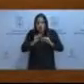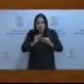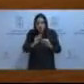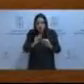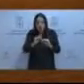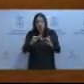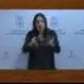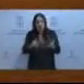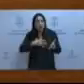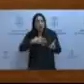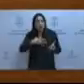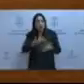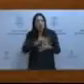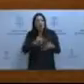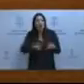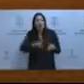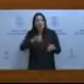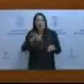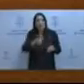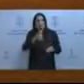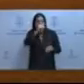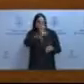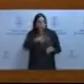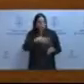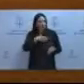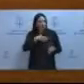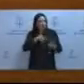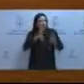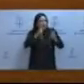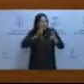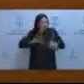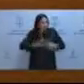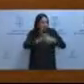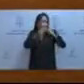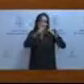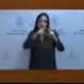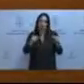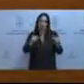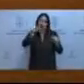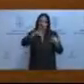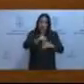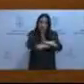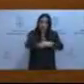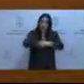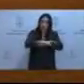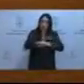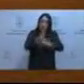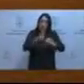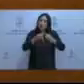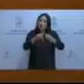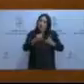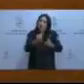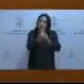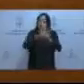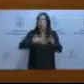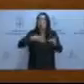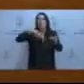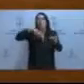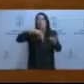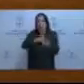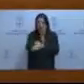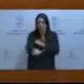más adecuado que presentasen aquí temas autonómicos en los que este Gobierno y esta oposición tengan capacidad de influencia y